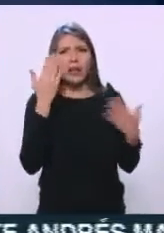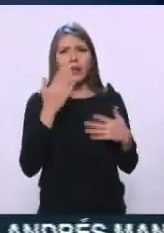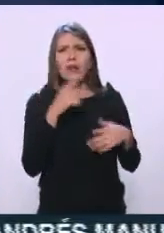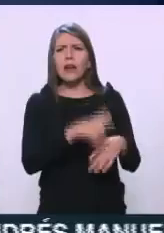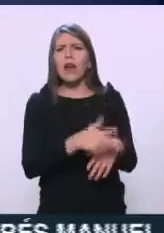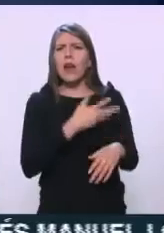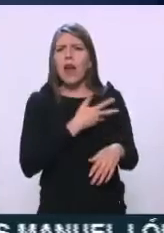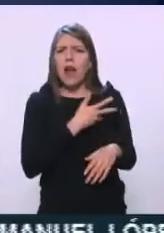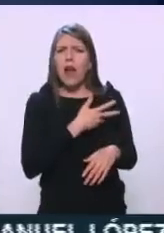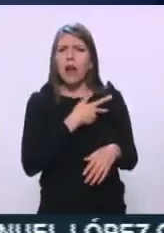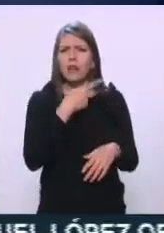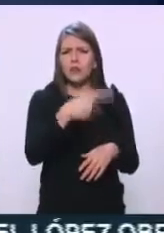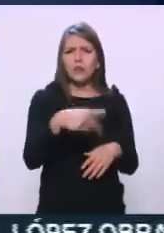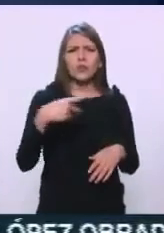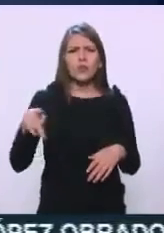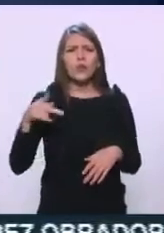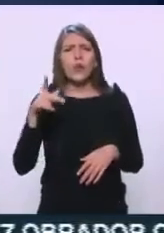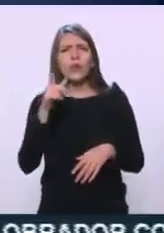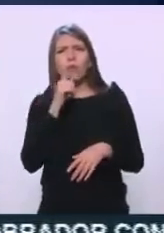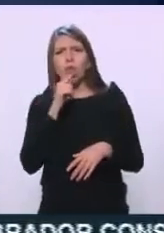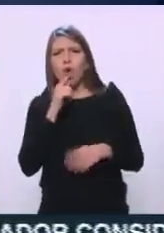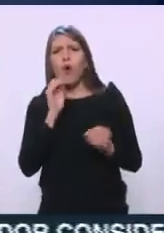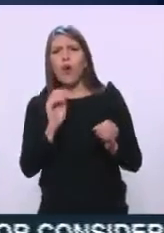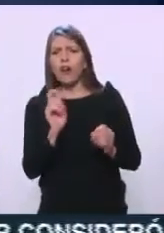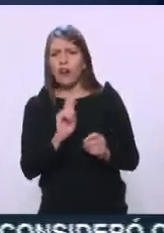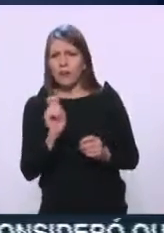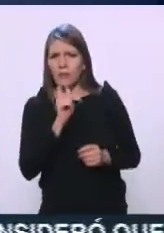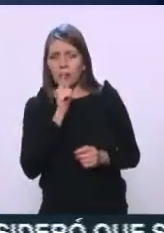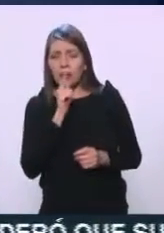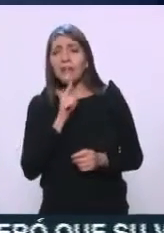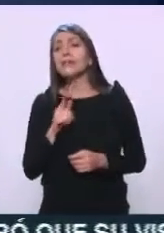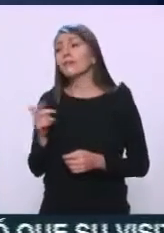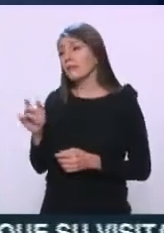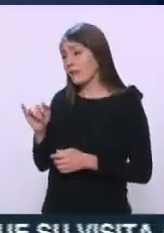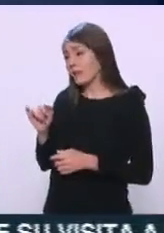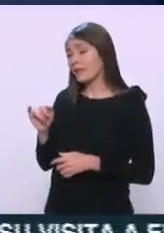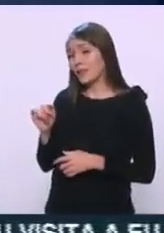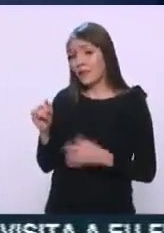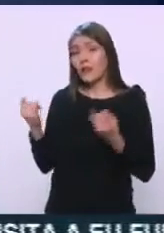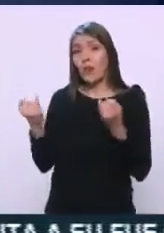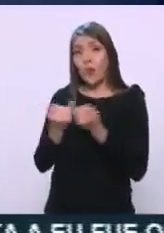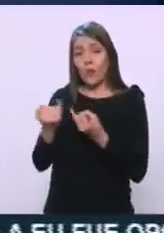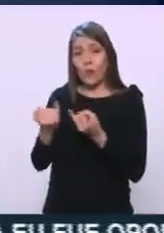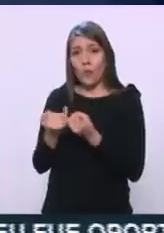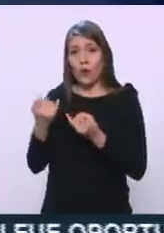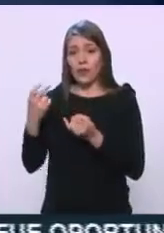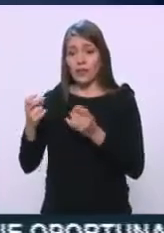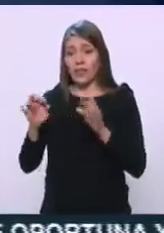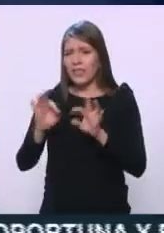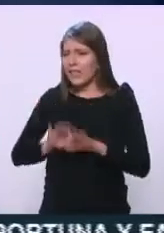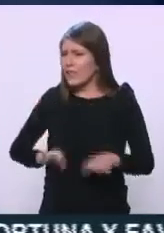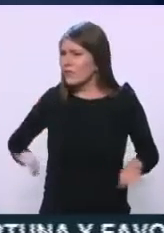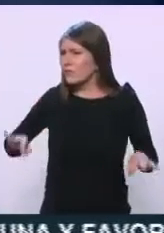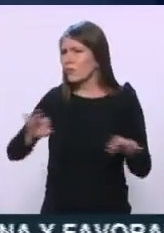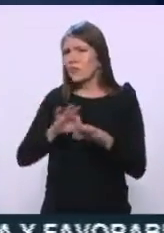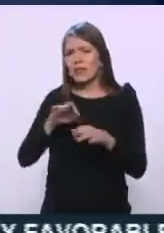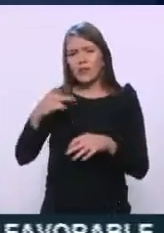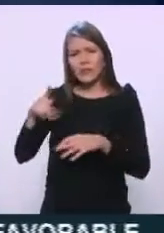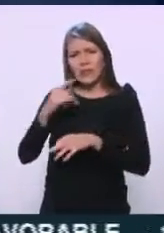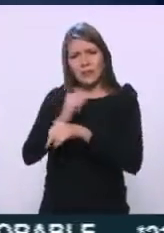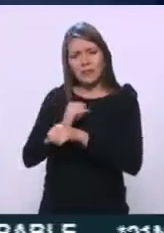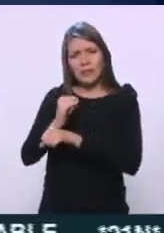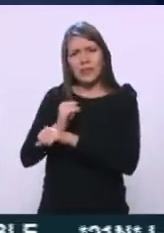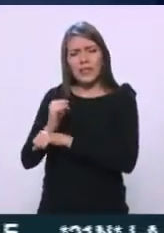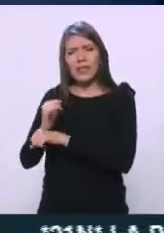manos de policías o de las novias de algunos policías. Pero lo que es un hecho determinante y lo que marca de alguna manera la investigación es que